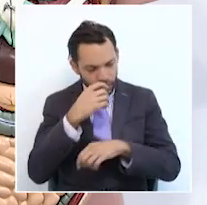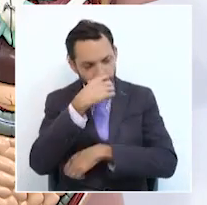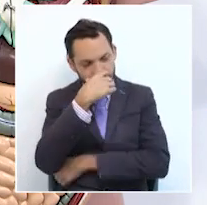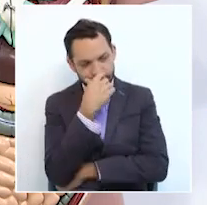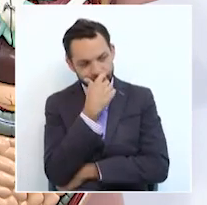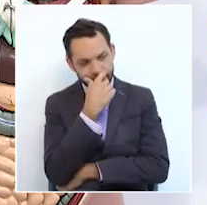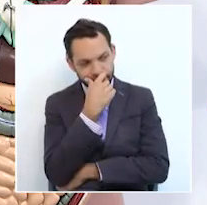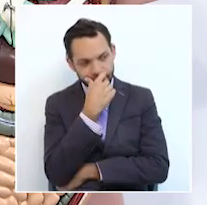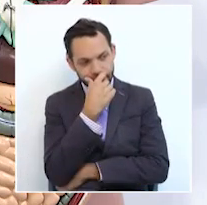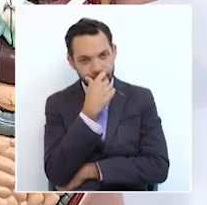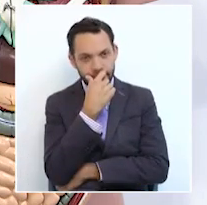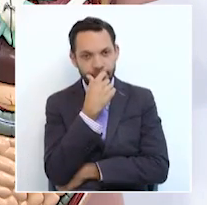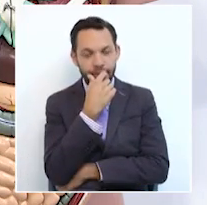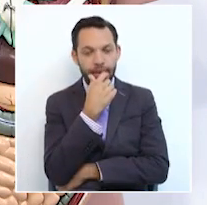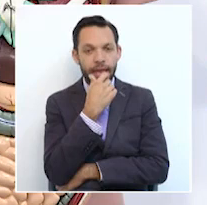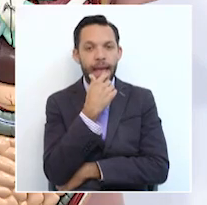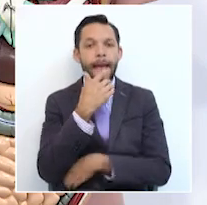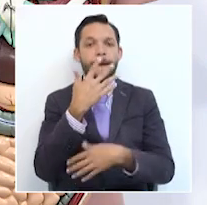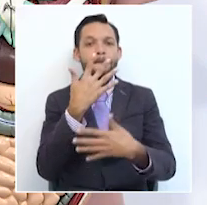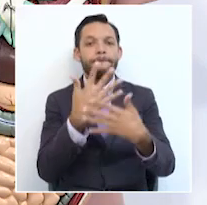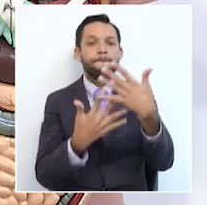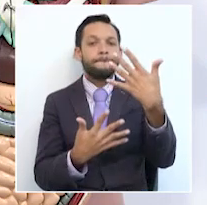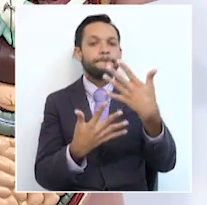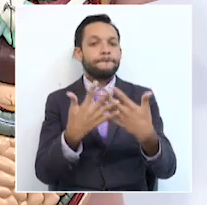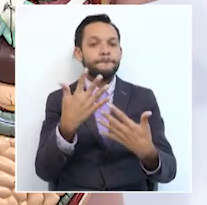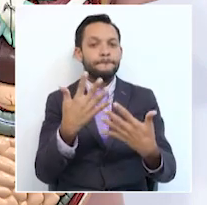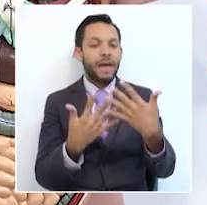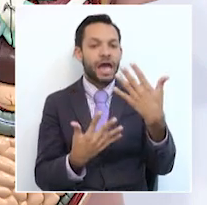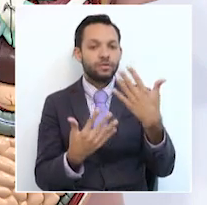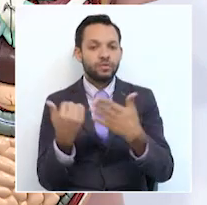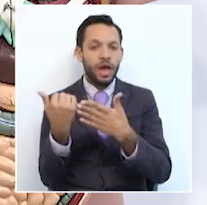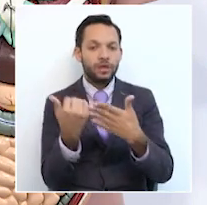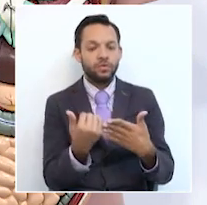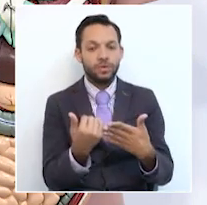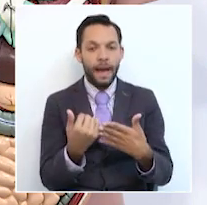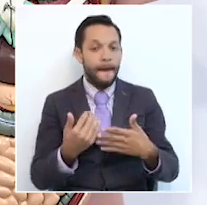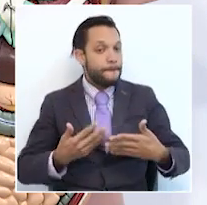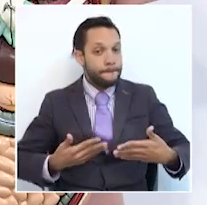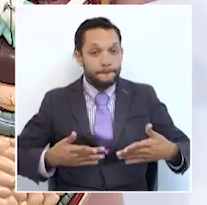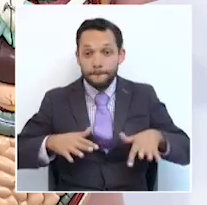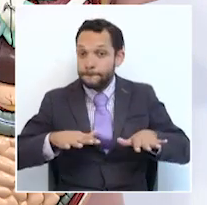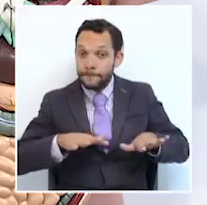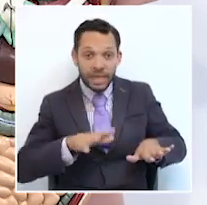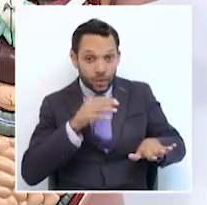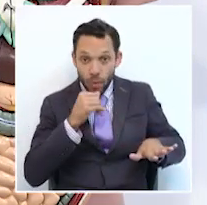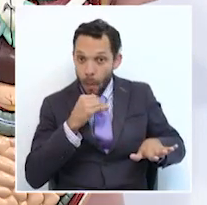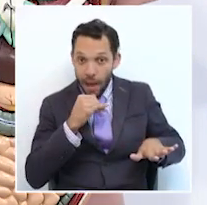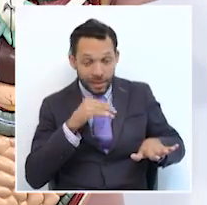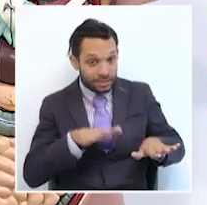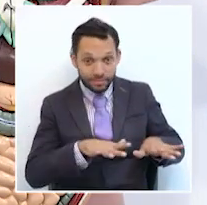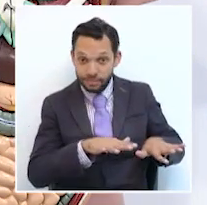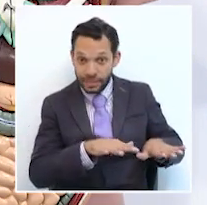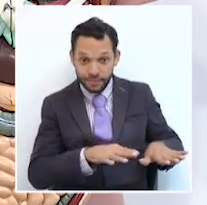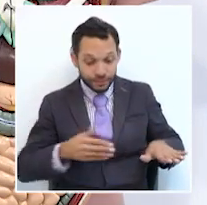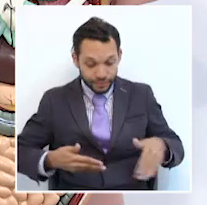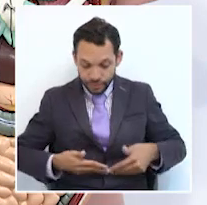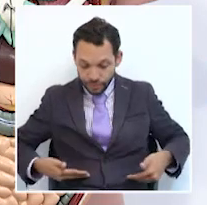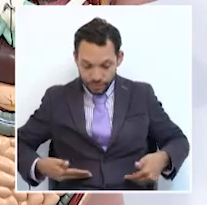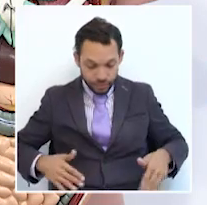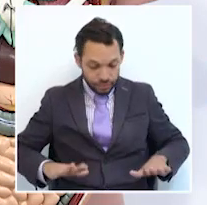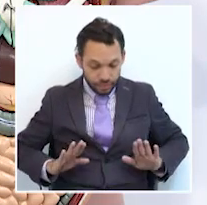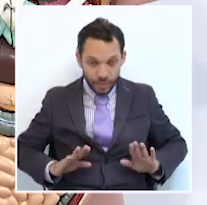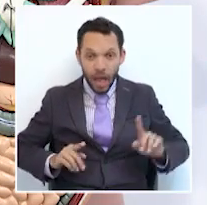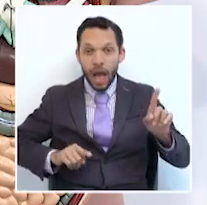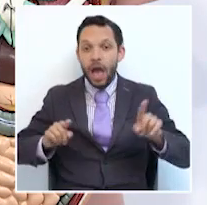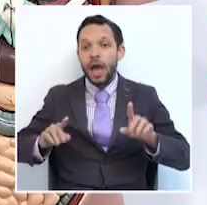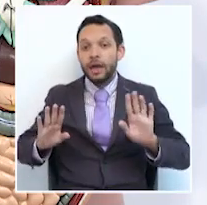mis brazos son mis piernas entonces me llegan personas de la consulta que no quieren vivir